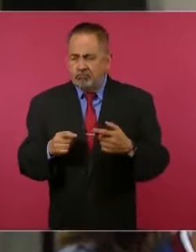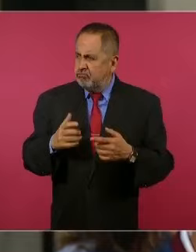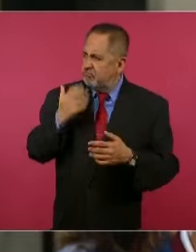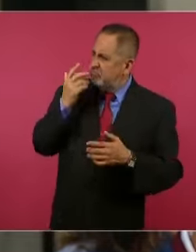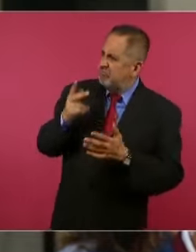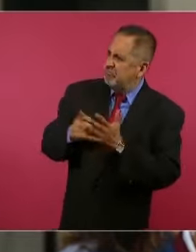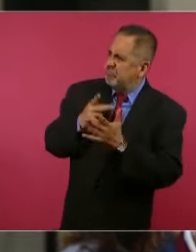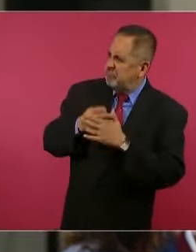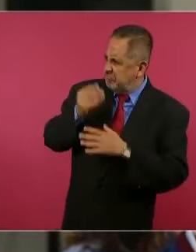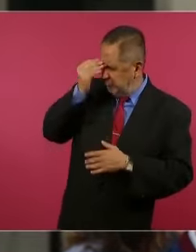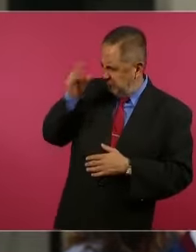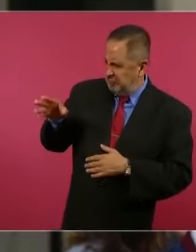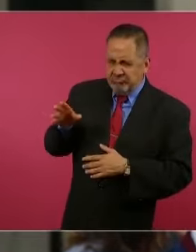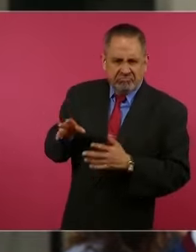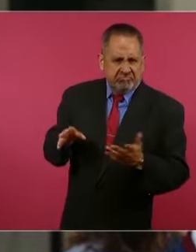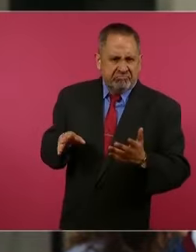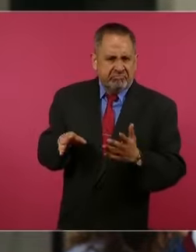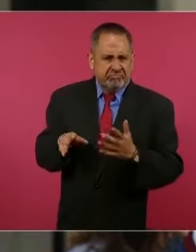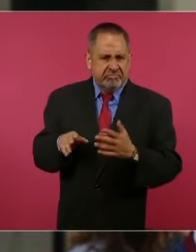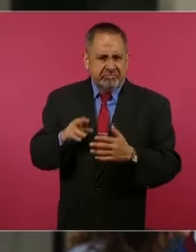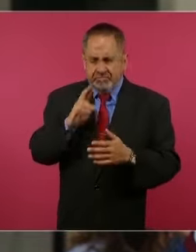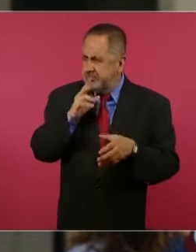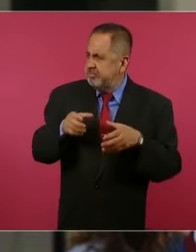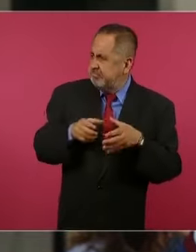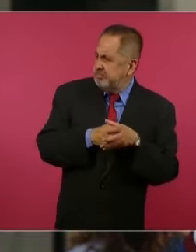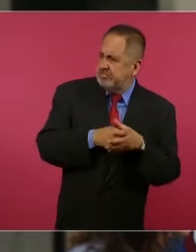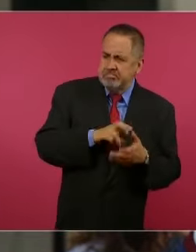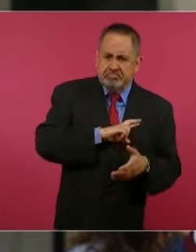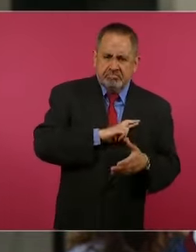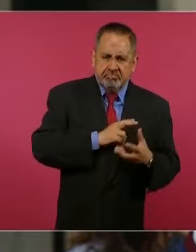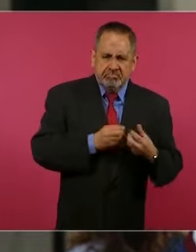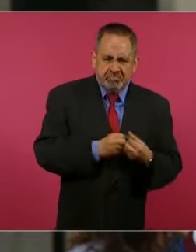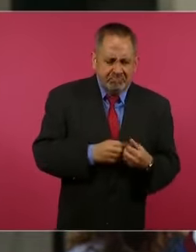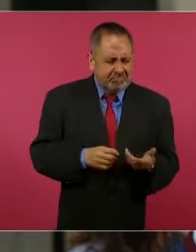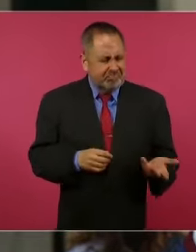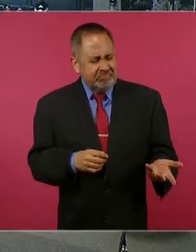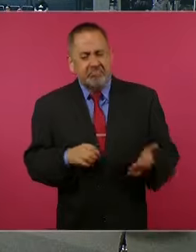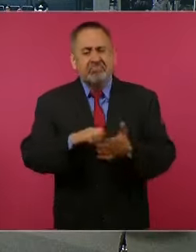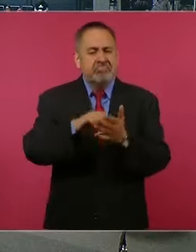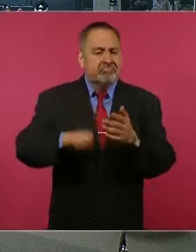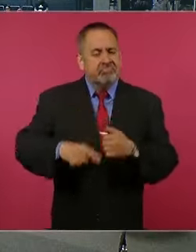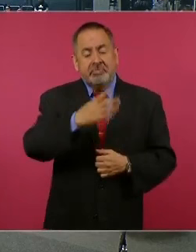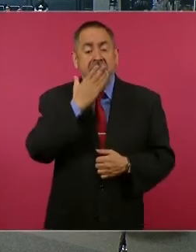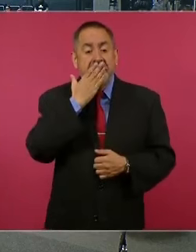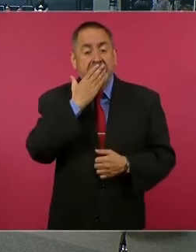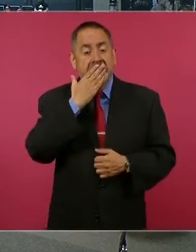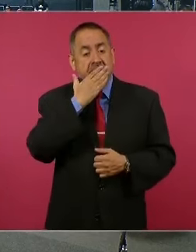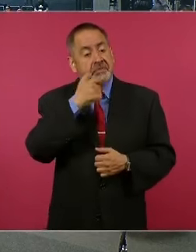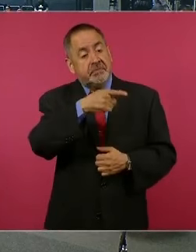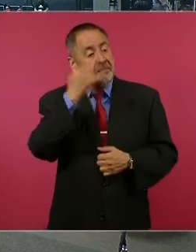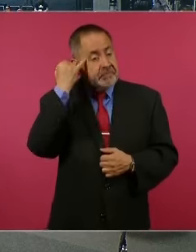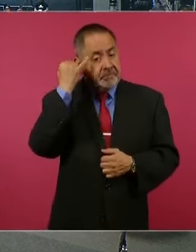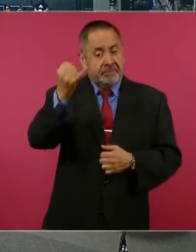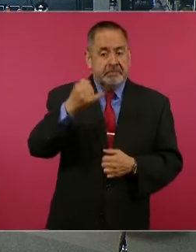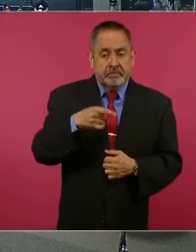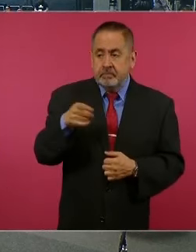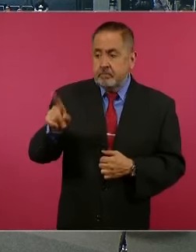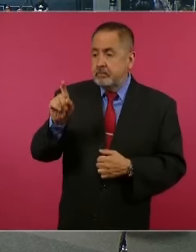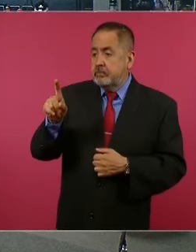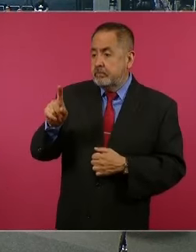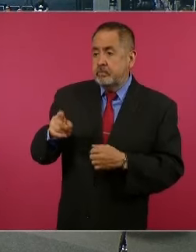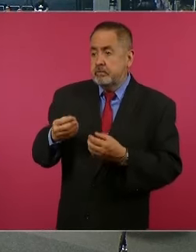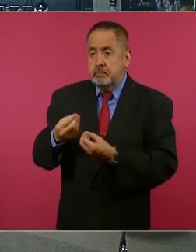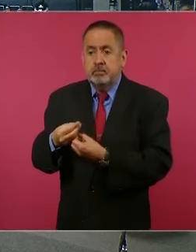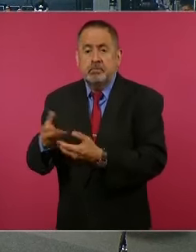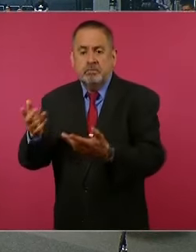esta idea de la participación privada no en distintas cosas distintos servicios por ejemplo en Sonora ahora andan con la idea de privatizar el servicio de agua potable